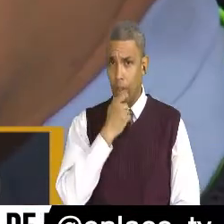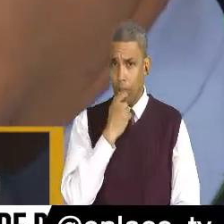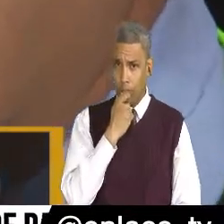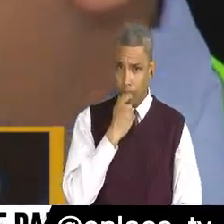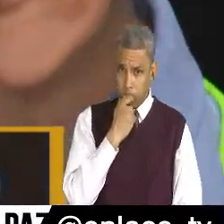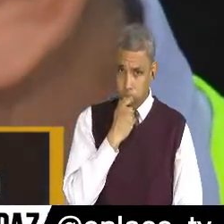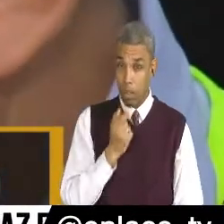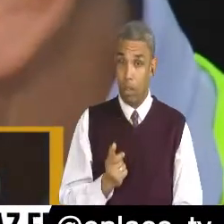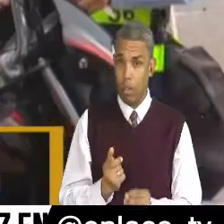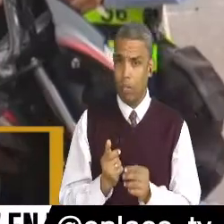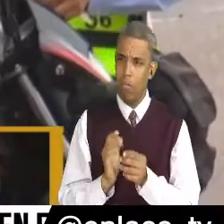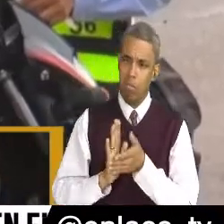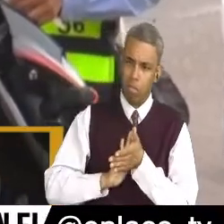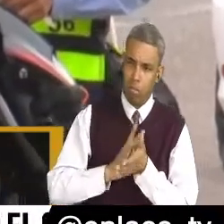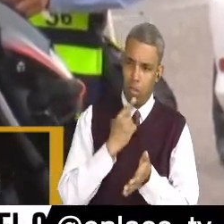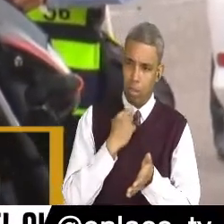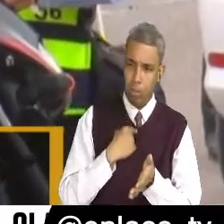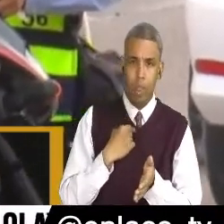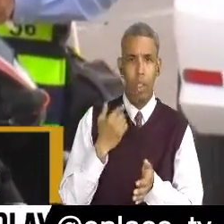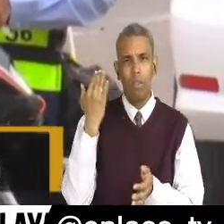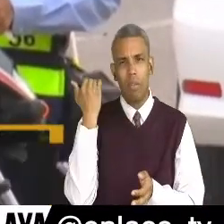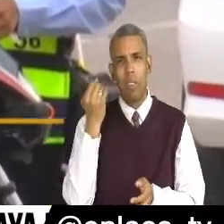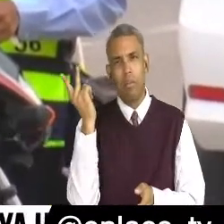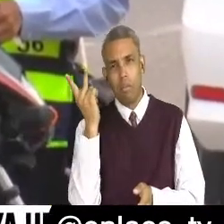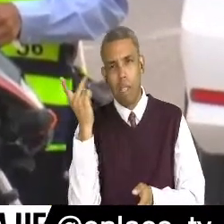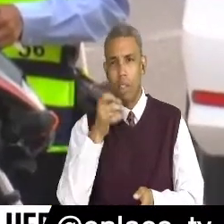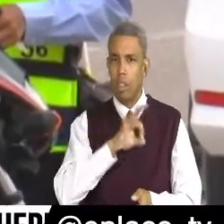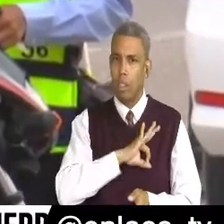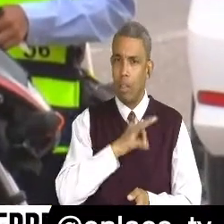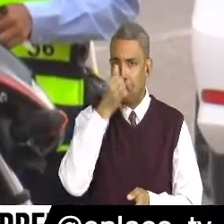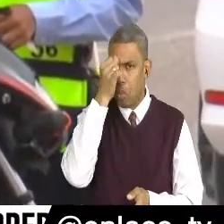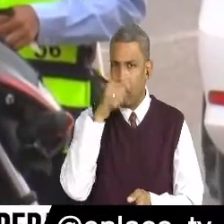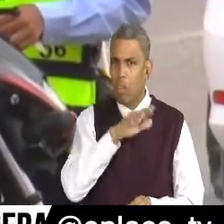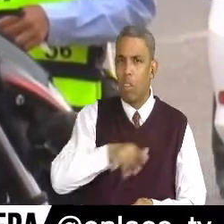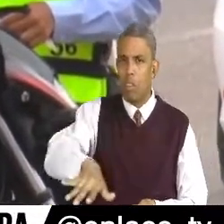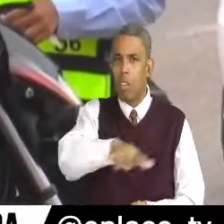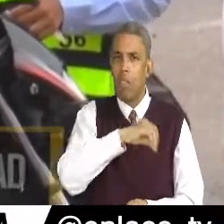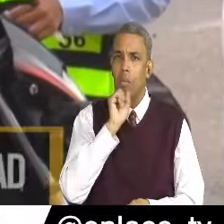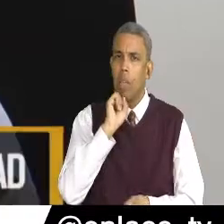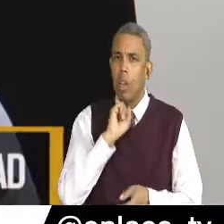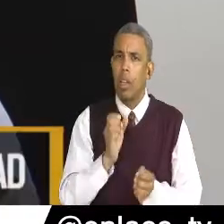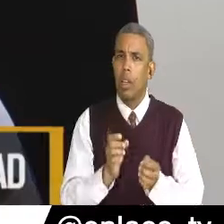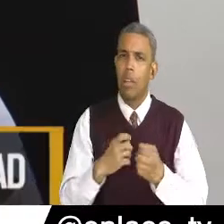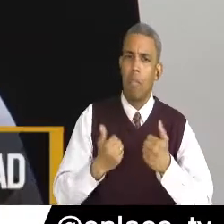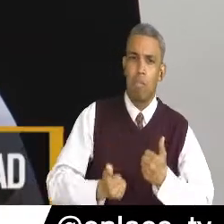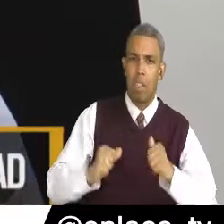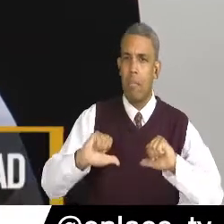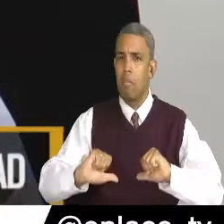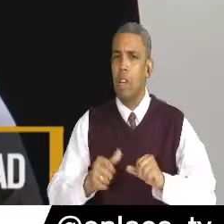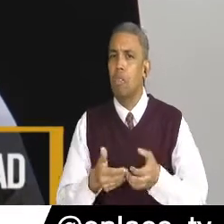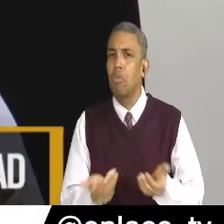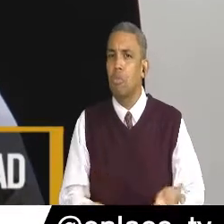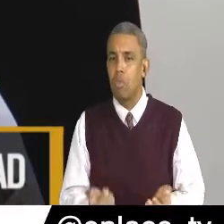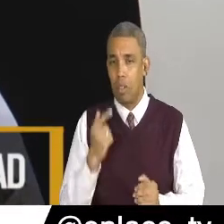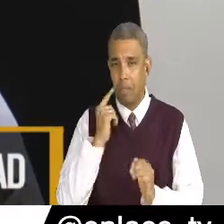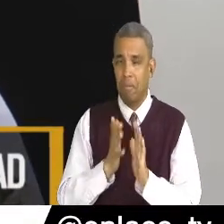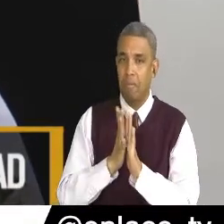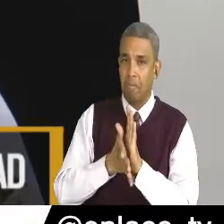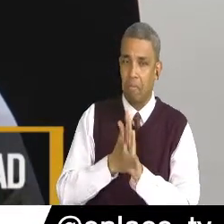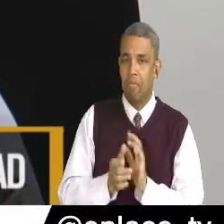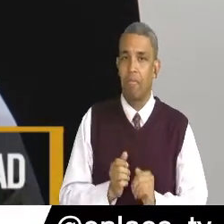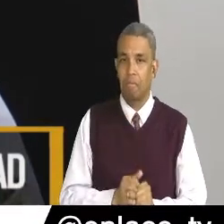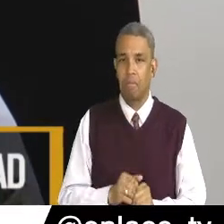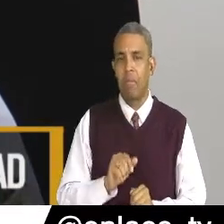de Barranca Bermeja entregó este lunes reporte del comportamiento de la movilidad durante el fin de semana. Este fin de semana se reportaron